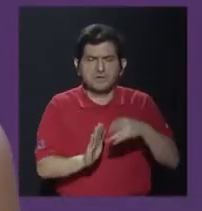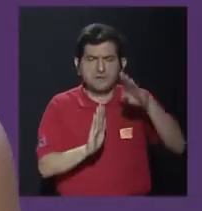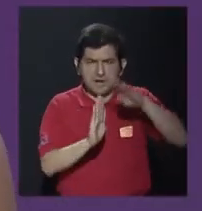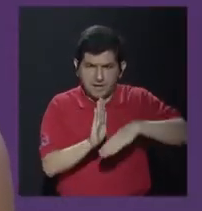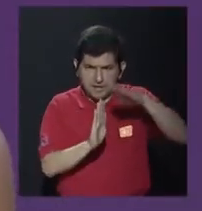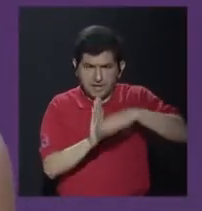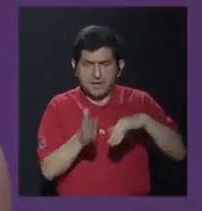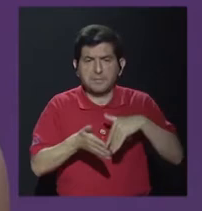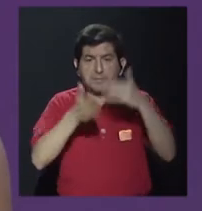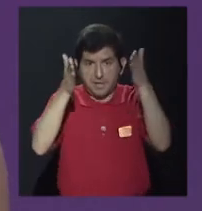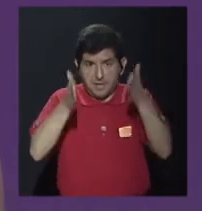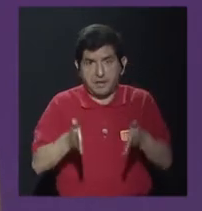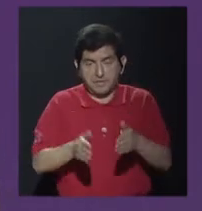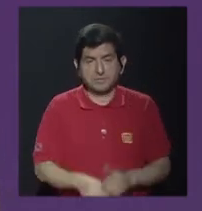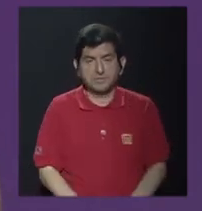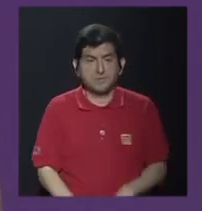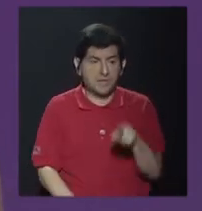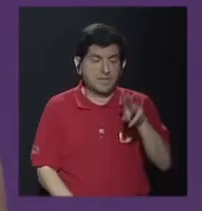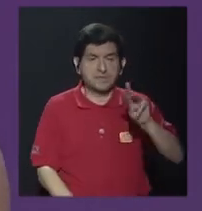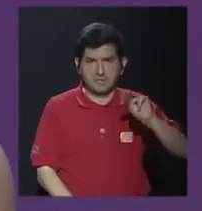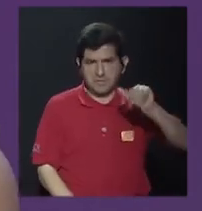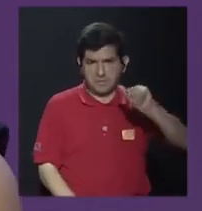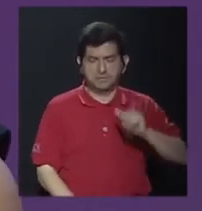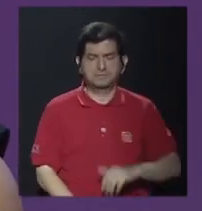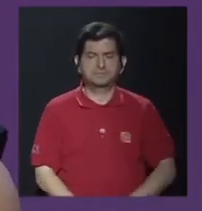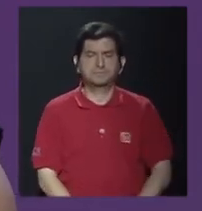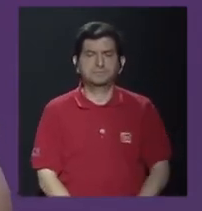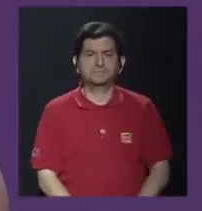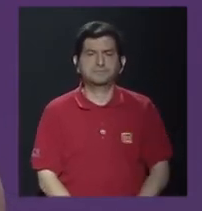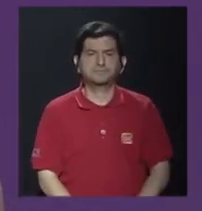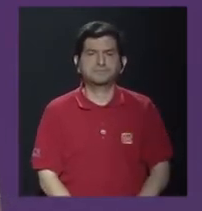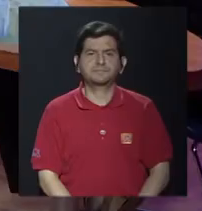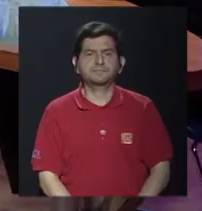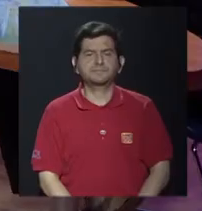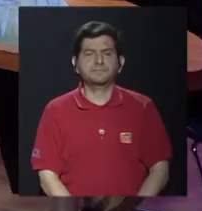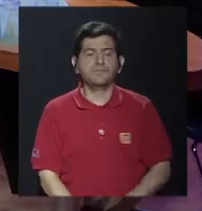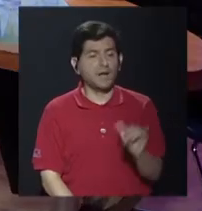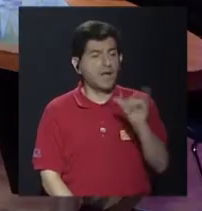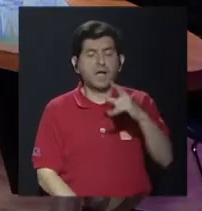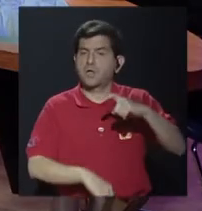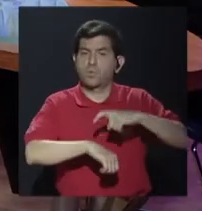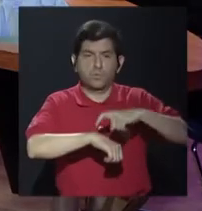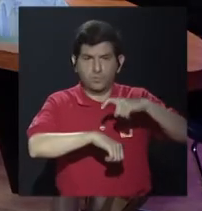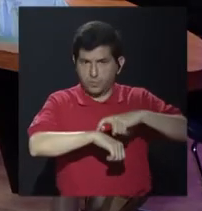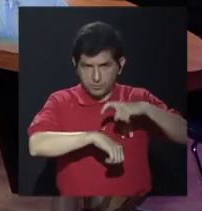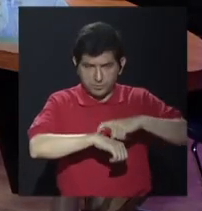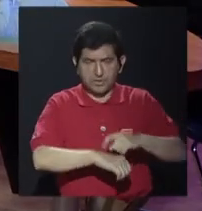dos estudiantes, digamos, de maestría, ¿verdad? Sí, al mismo tiempo,